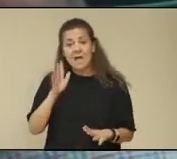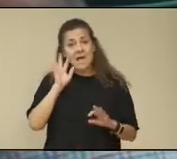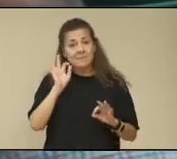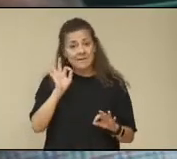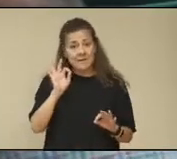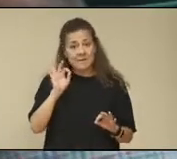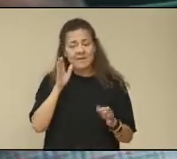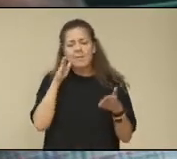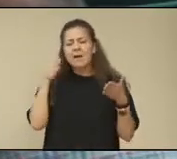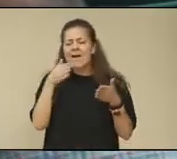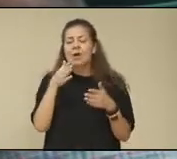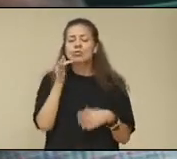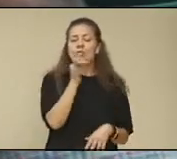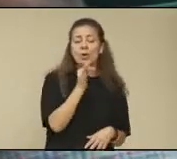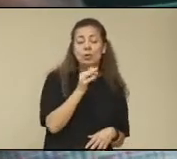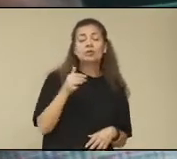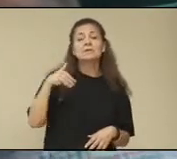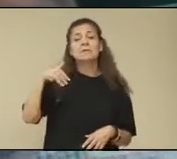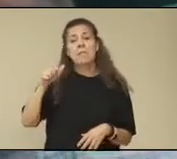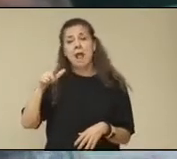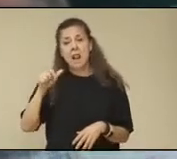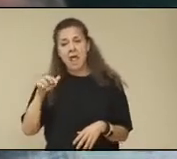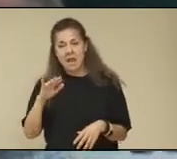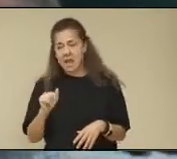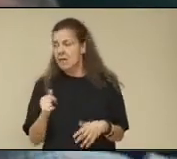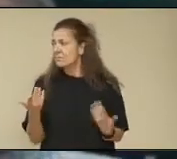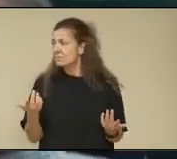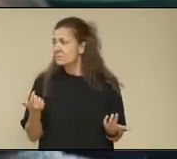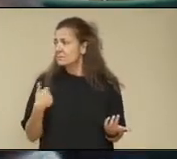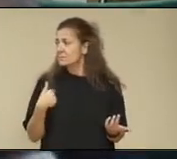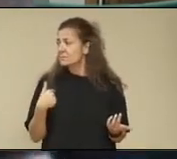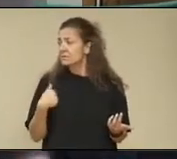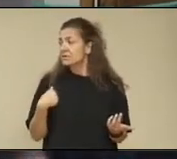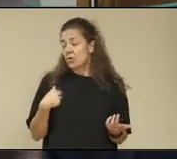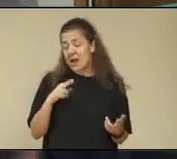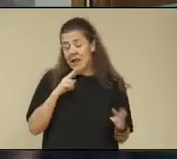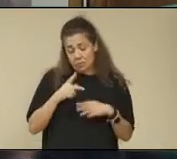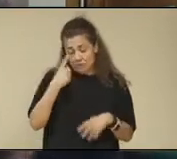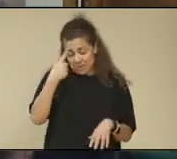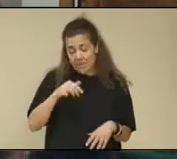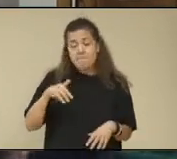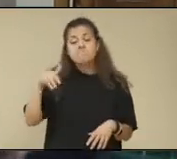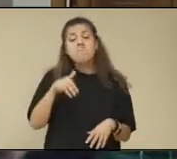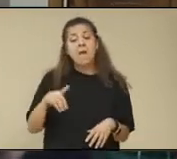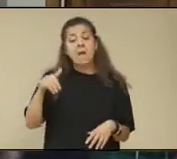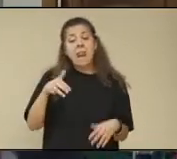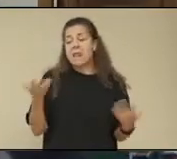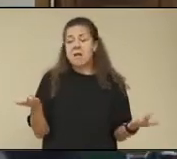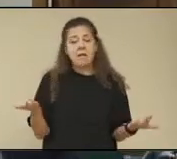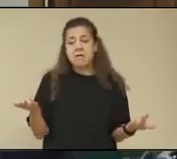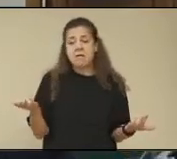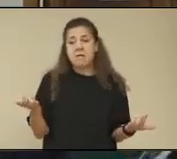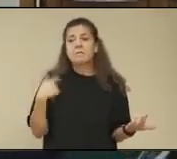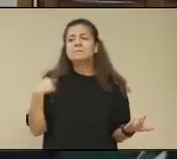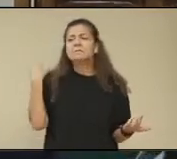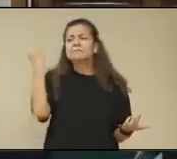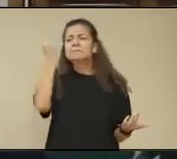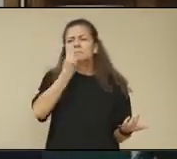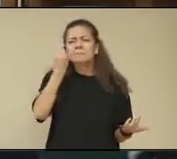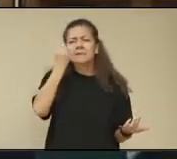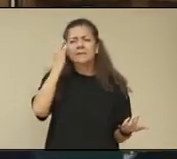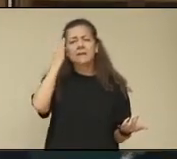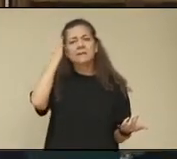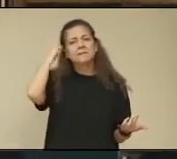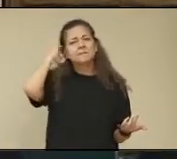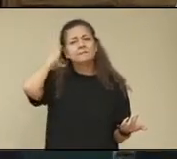para tuberculosis y malaria, ¿no? En tuberculosis ya sé la respuesta, en malaria no lo sé. ¿Pensáis que, es